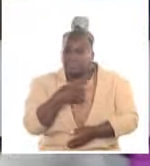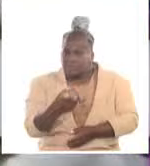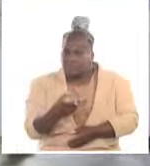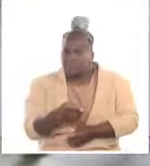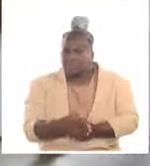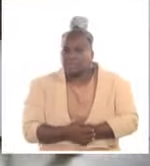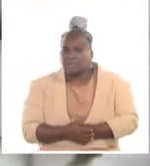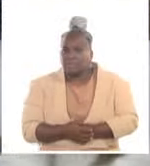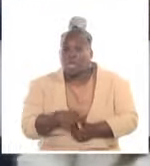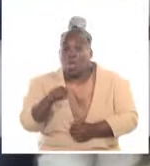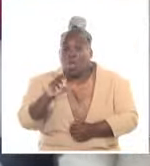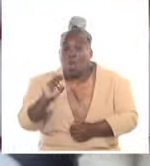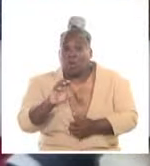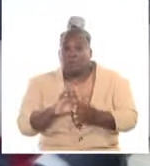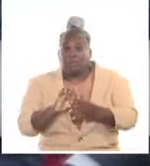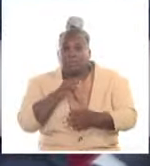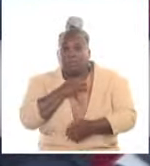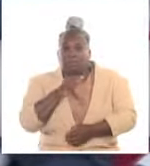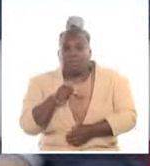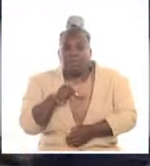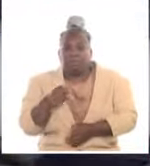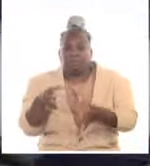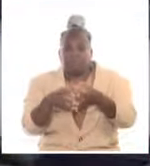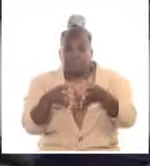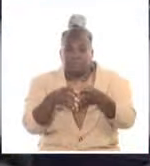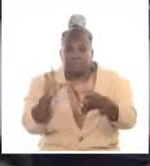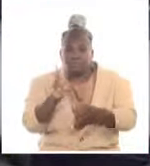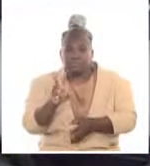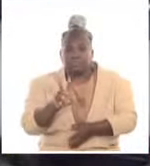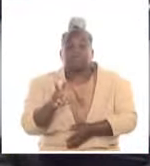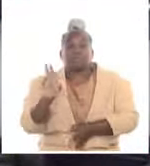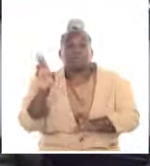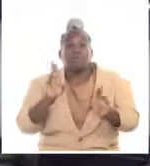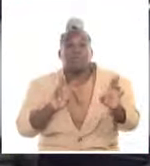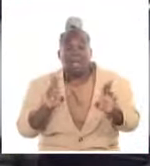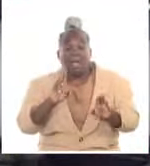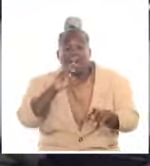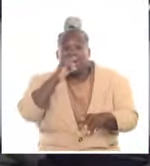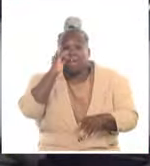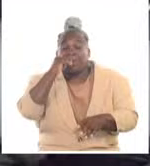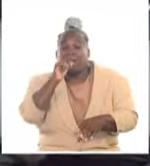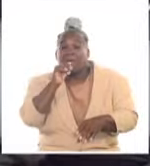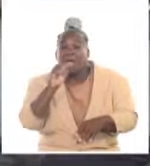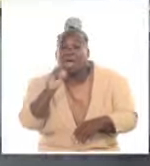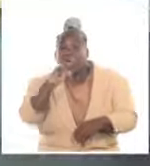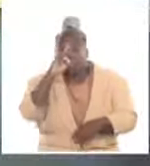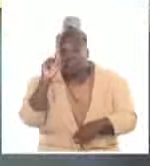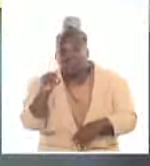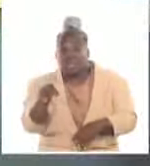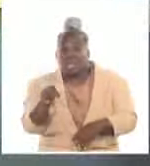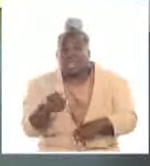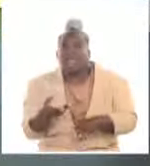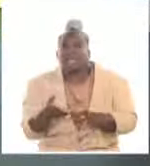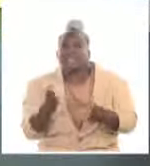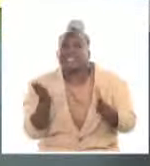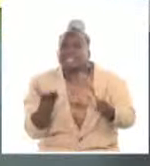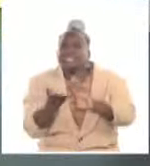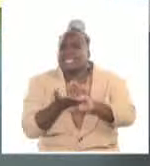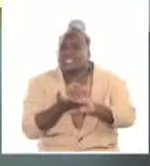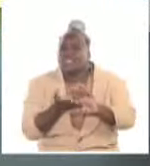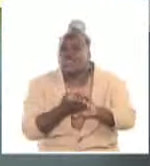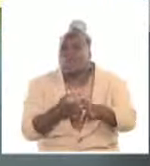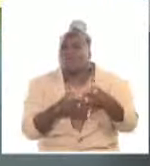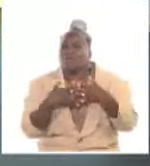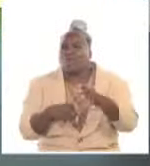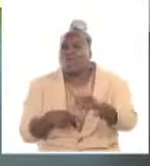Jorge Rodríguez encabezó la delegación venezolana en los acuerdos de Barbados que condujeron al levantamiento de sanciones estadounidenses contra la